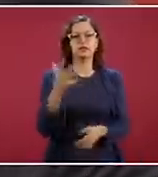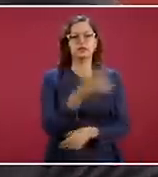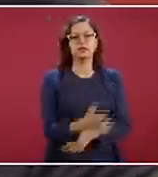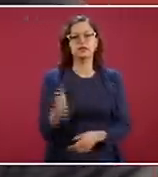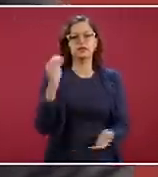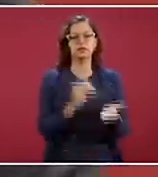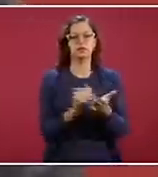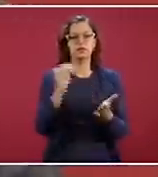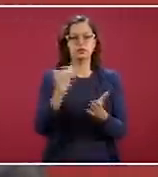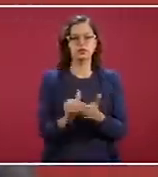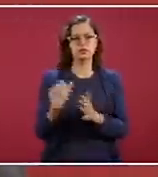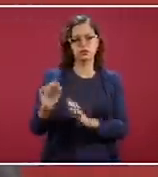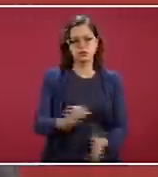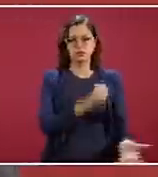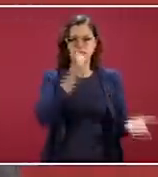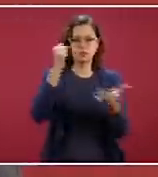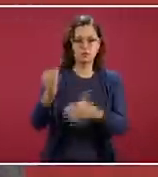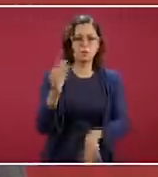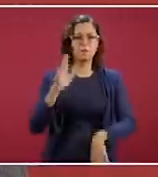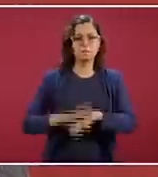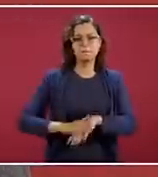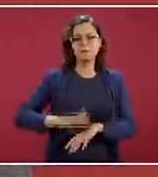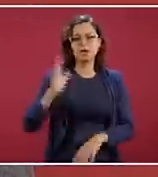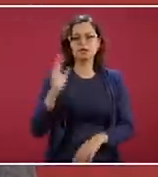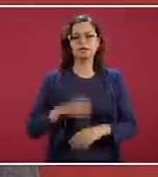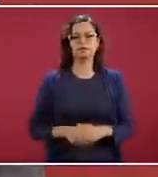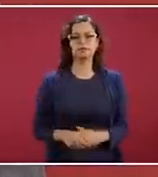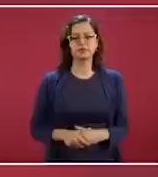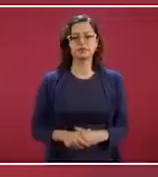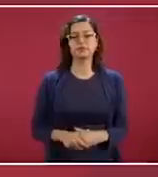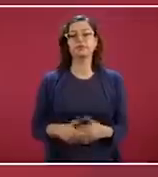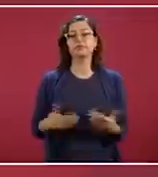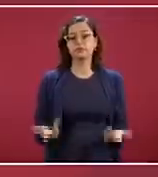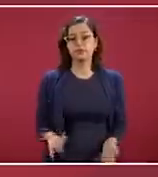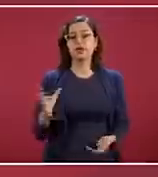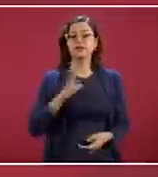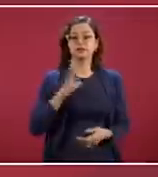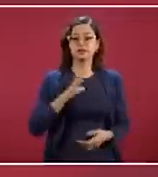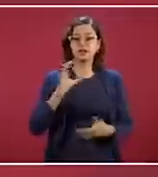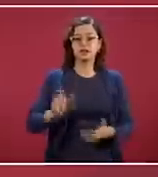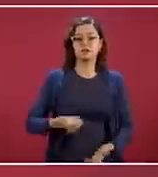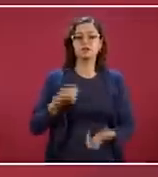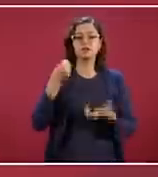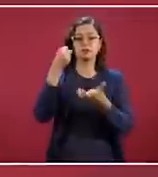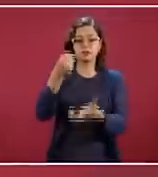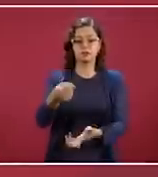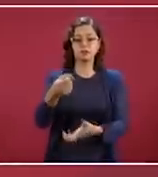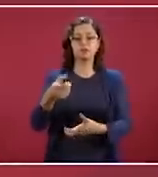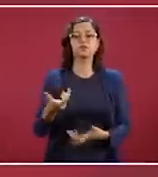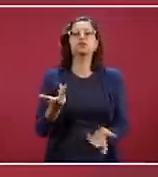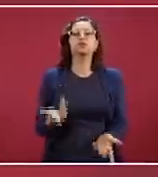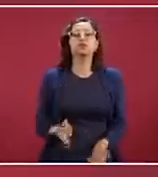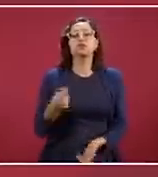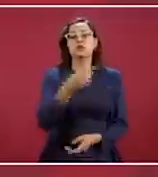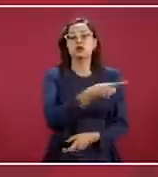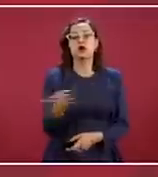3,500 millones adicionales. Ya se tiene el presupuesto y que